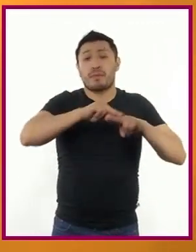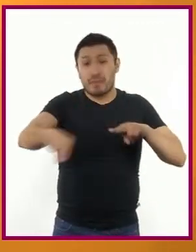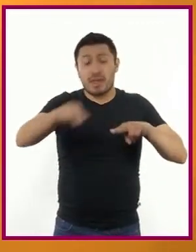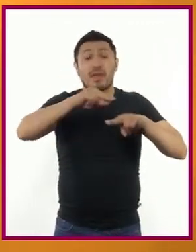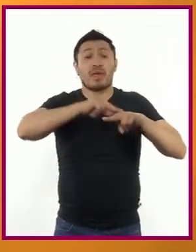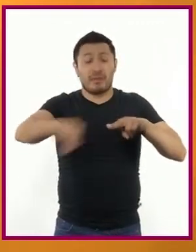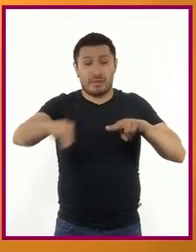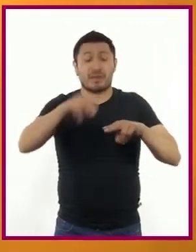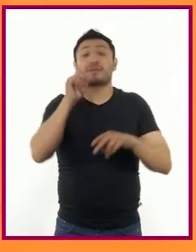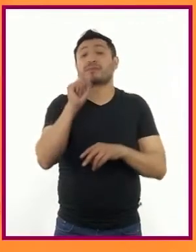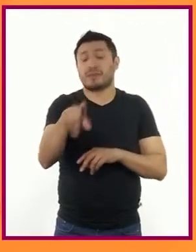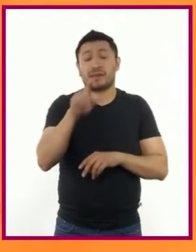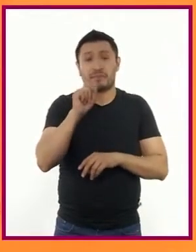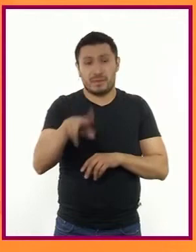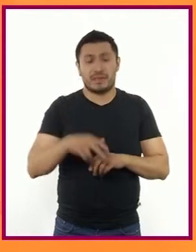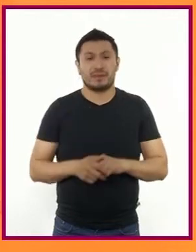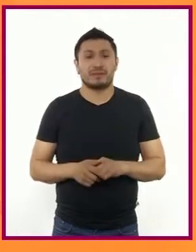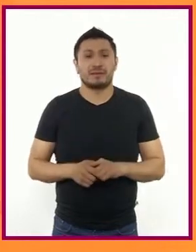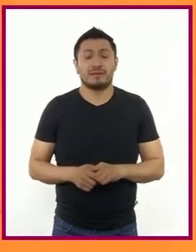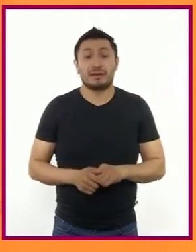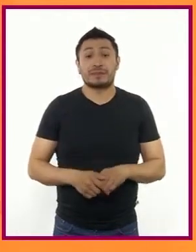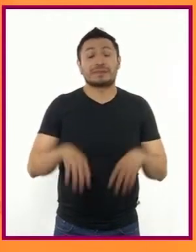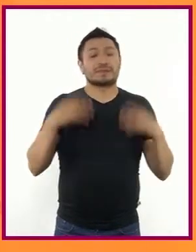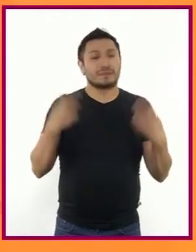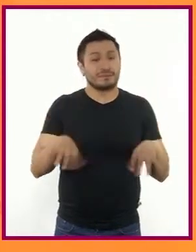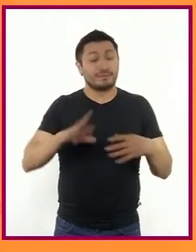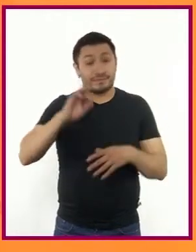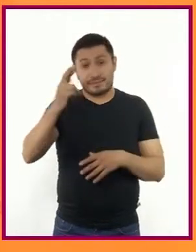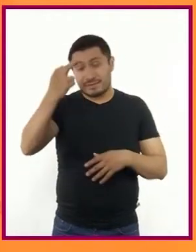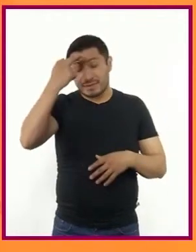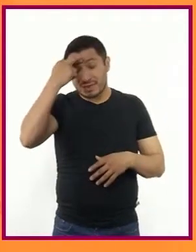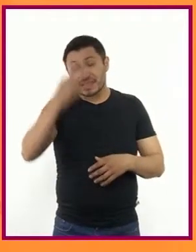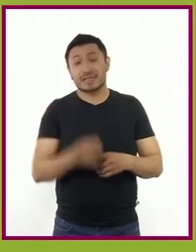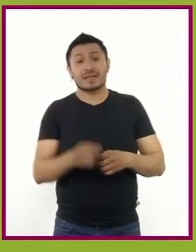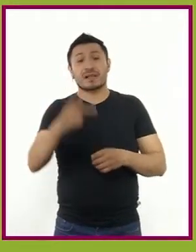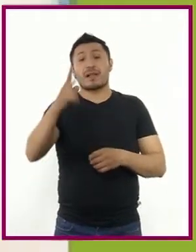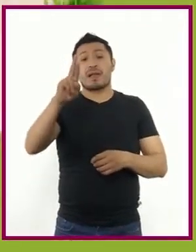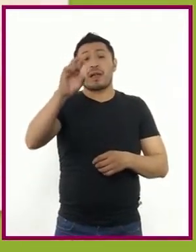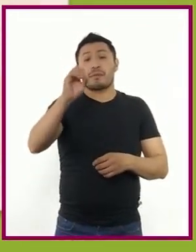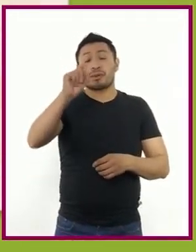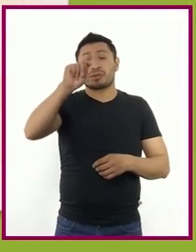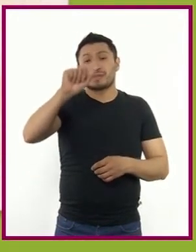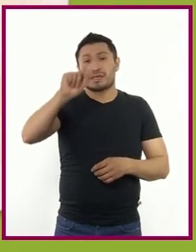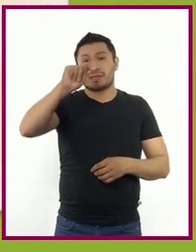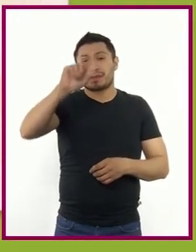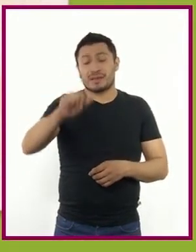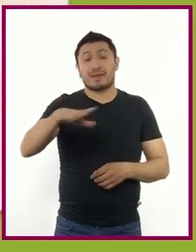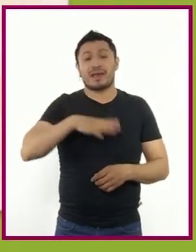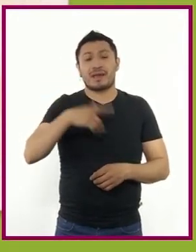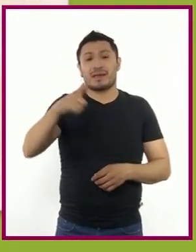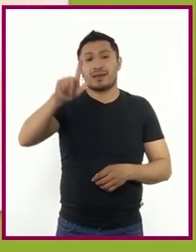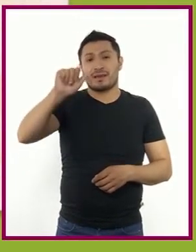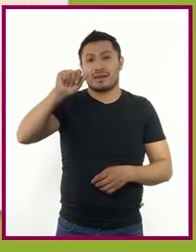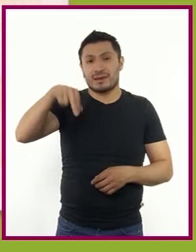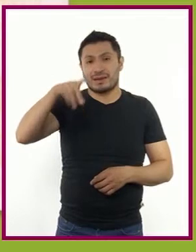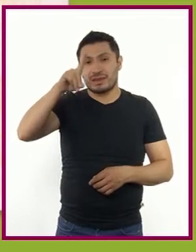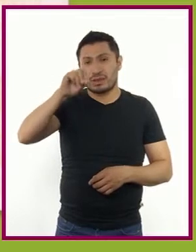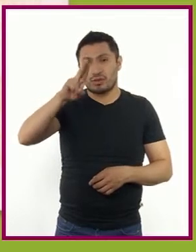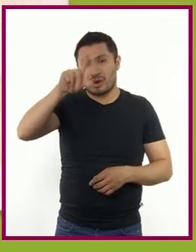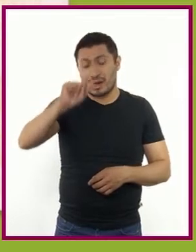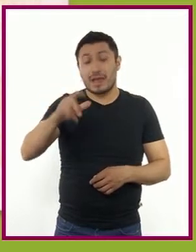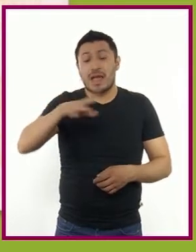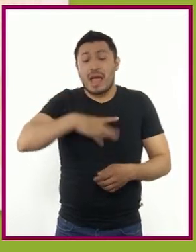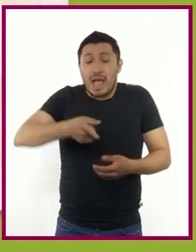la eyaculación. Por cierto, se nos olvidaba la próstata, que es una glándula ubicada por debajo